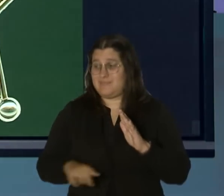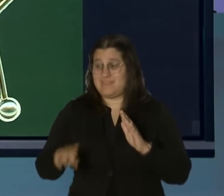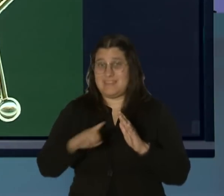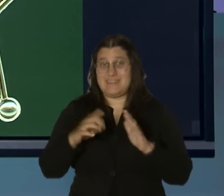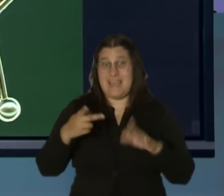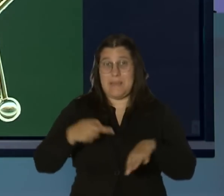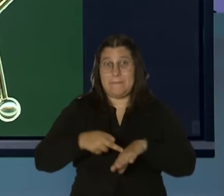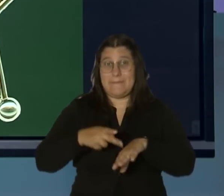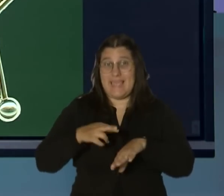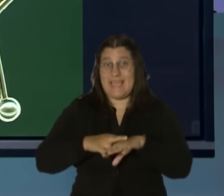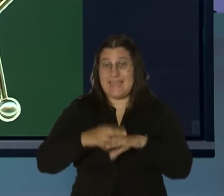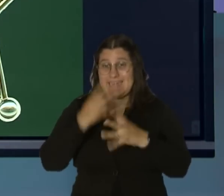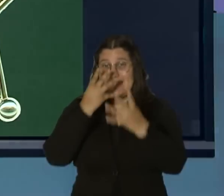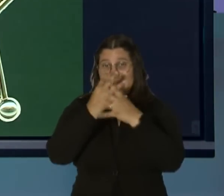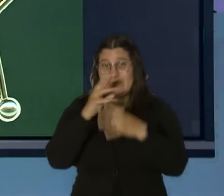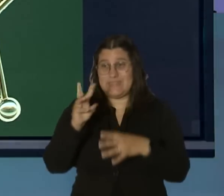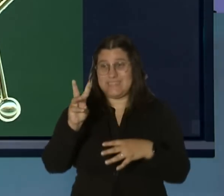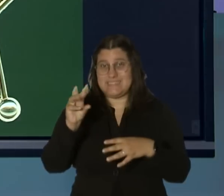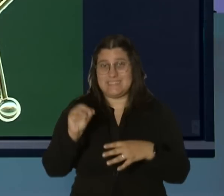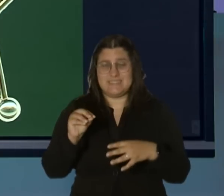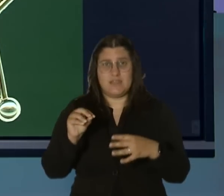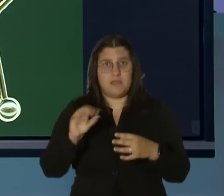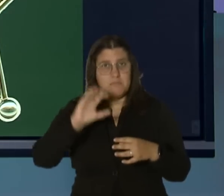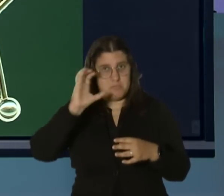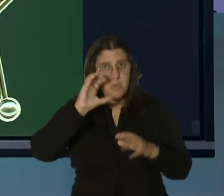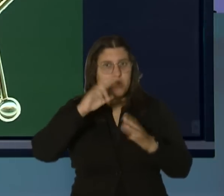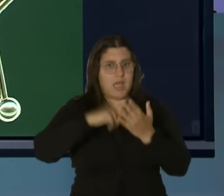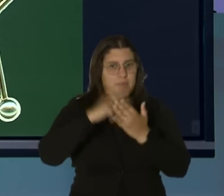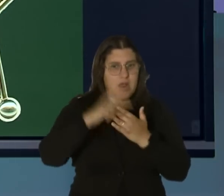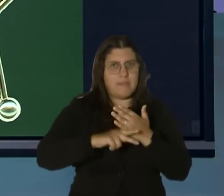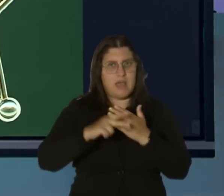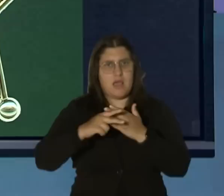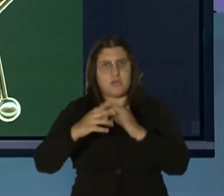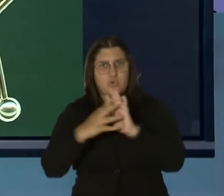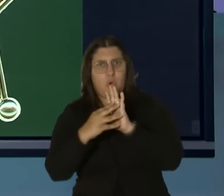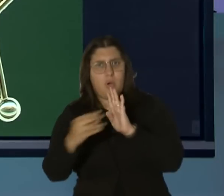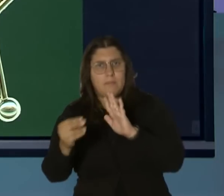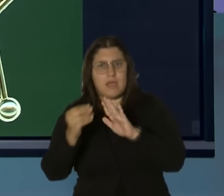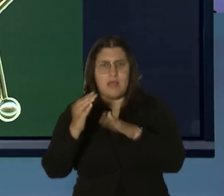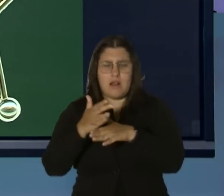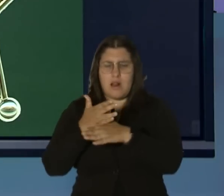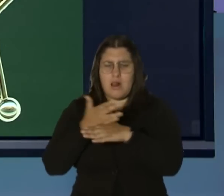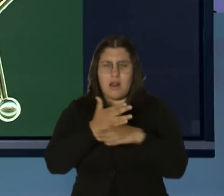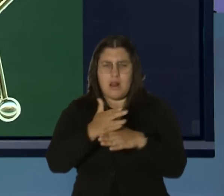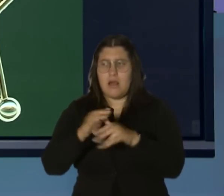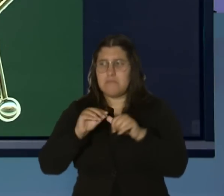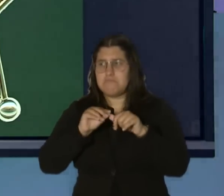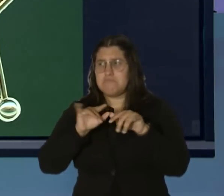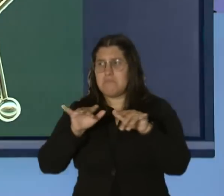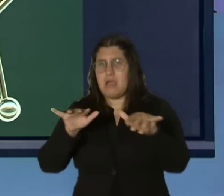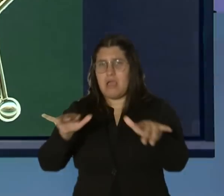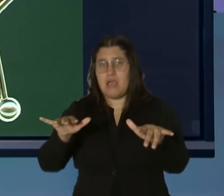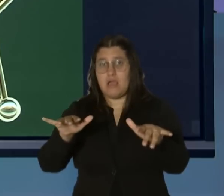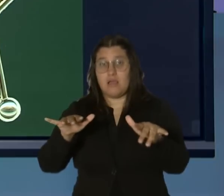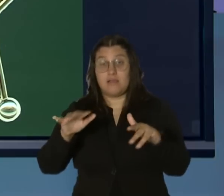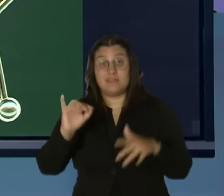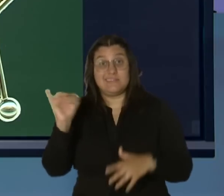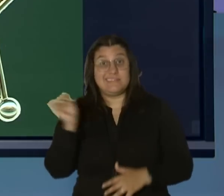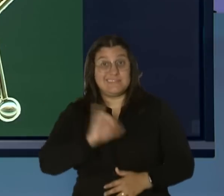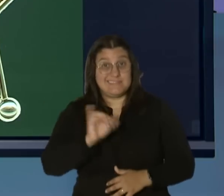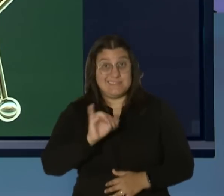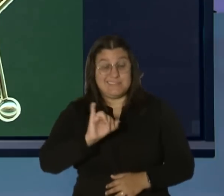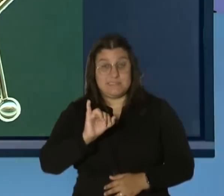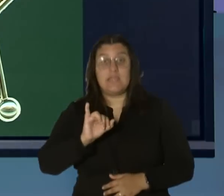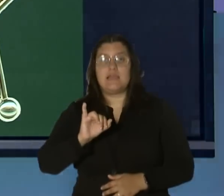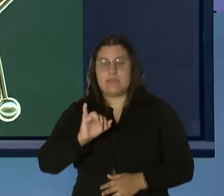PR. Busque los programas, copie el vínculo y envíelo a todas las personas que más usted pueda. También en